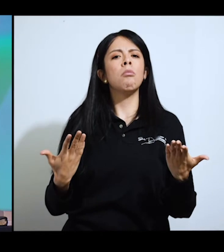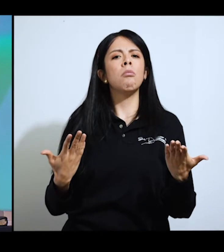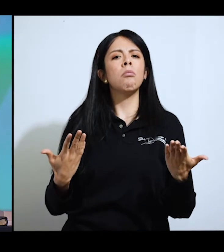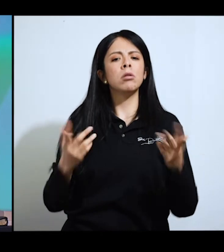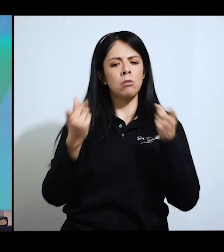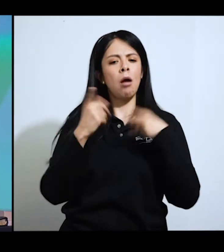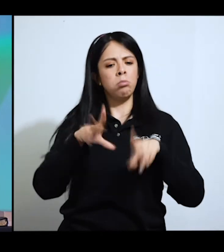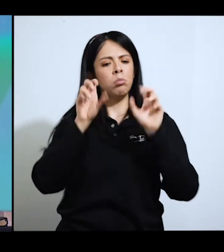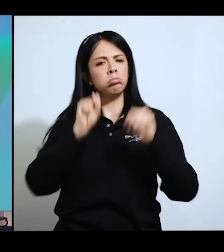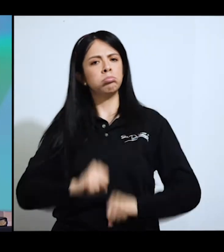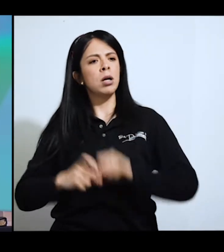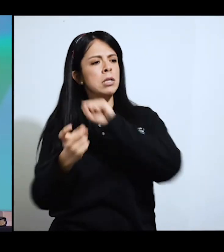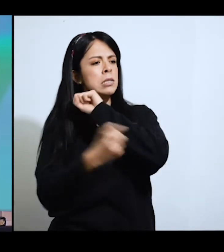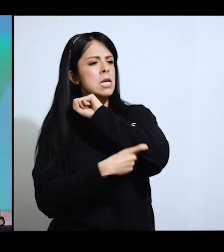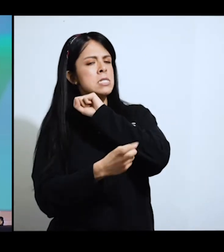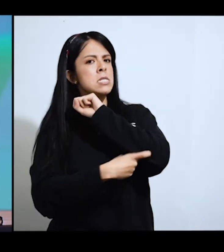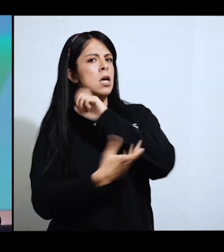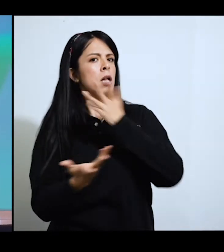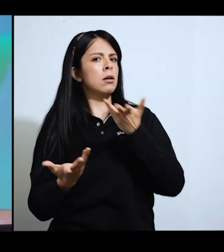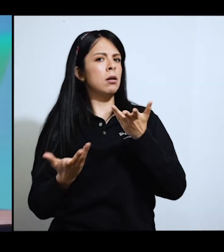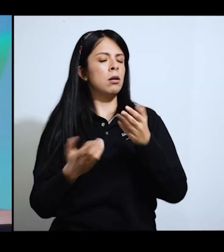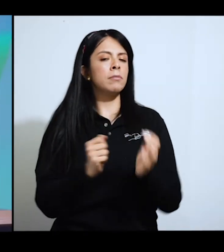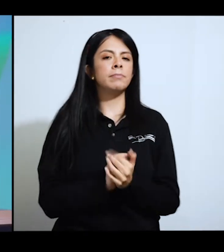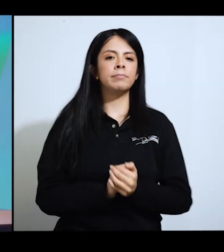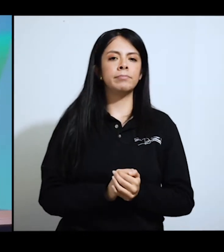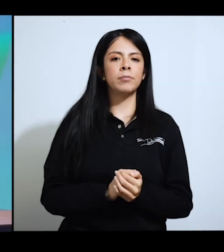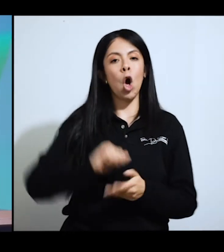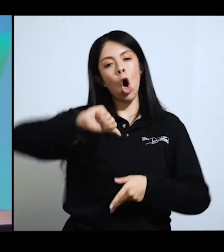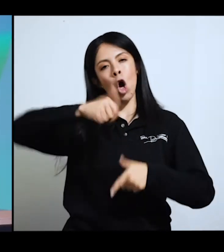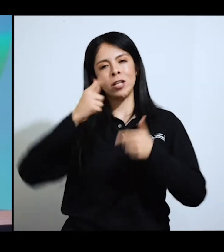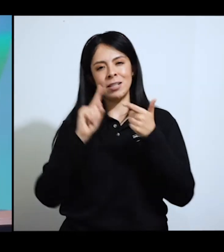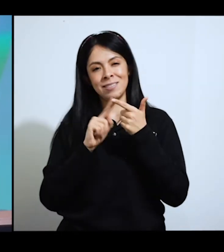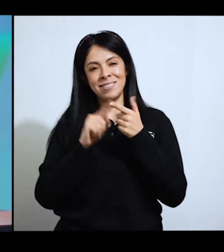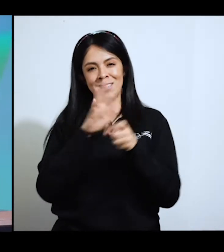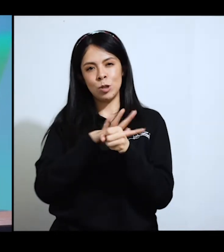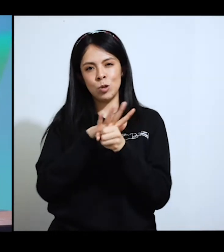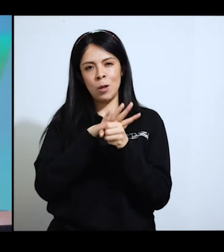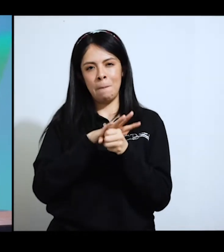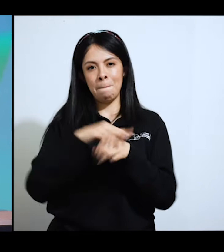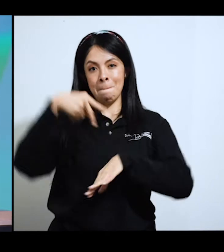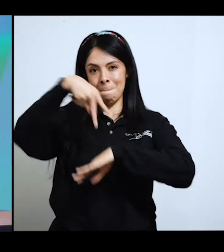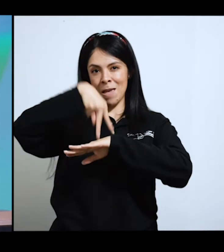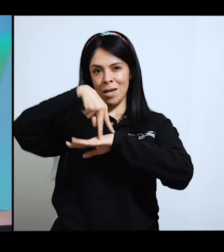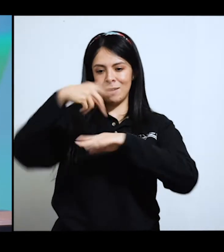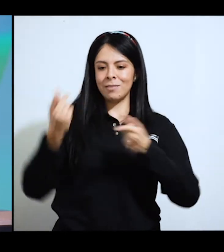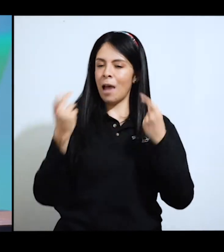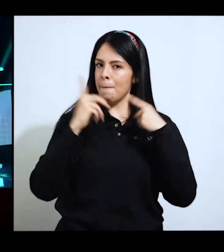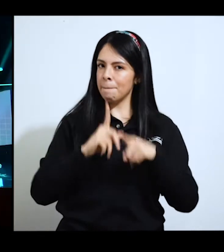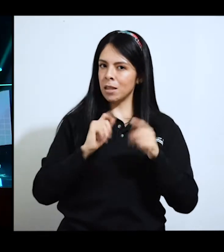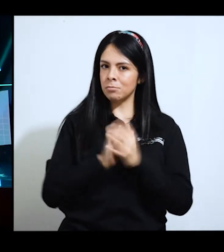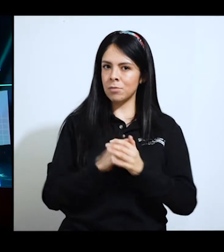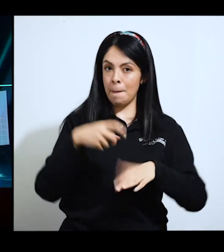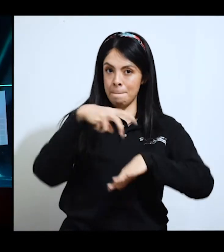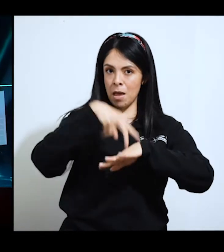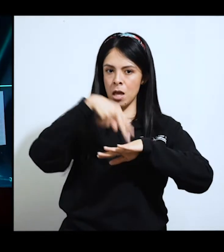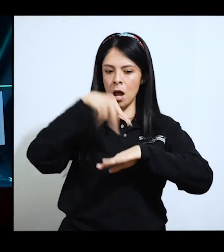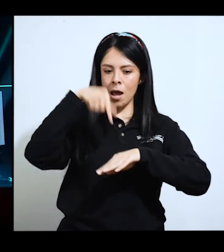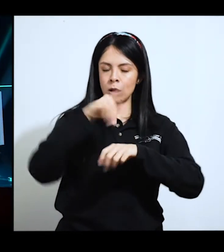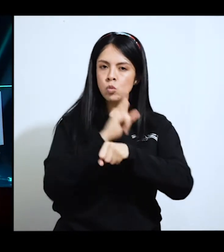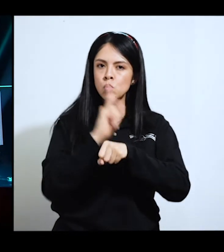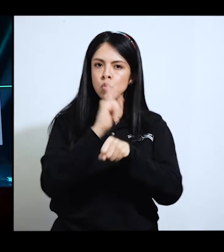soy yo para no ser tentados? El otro caso en la Biblia es el de